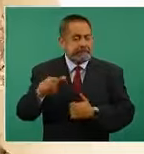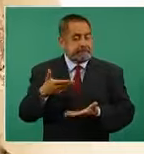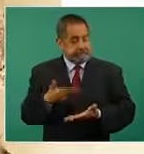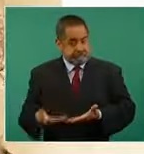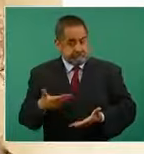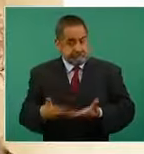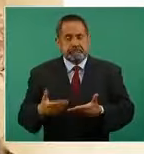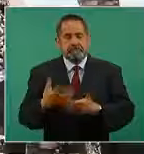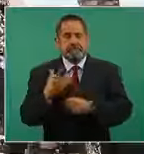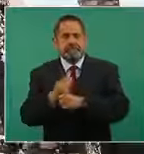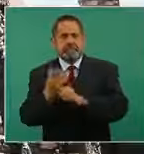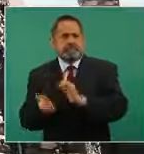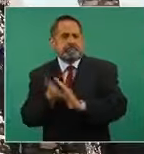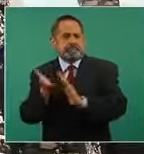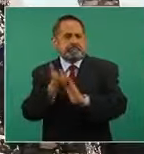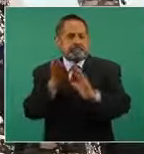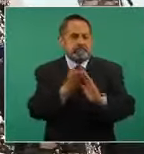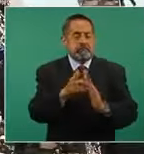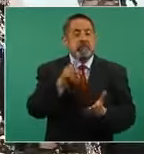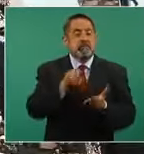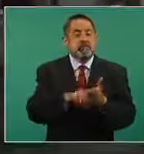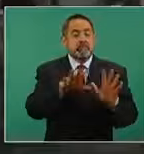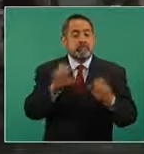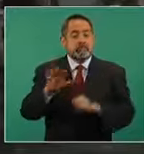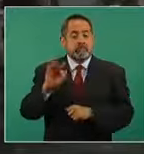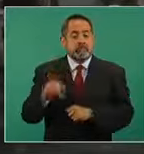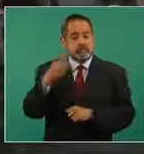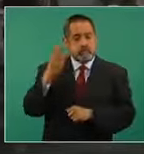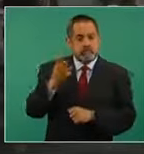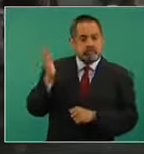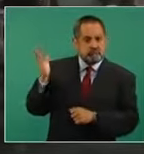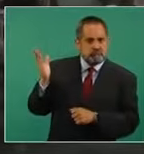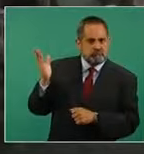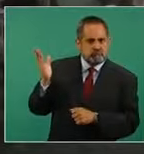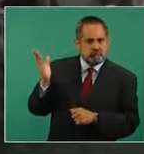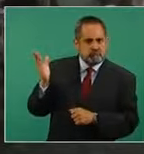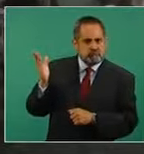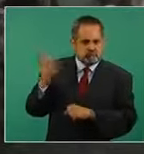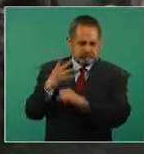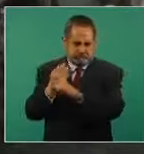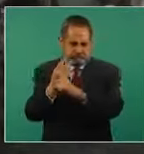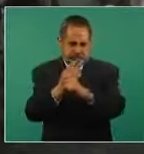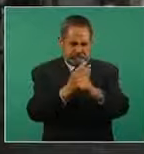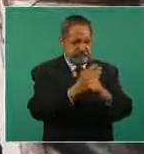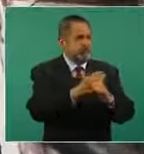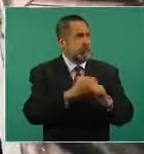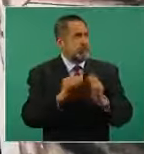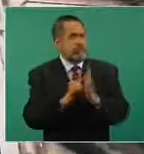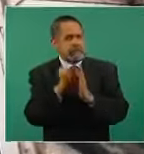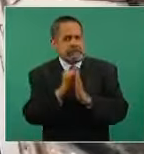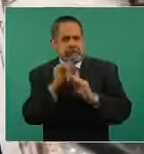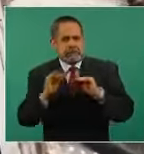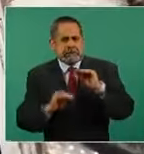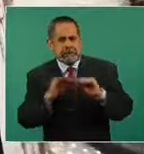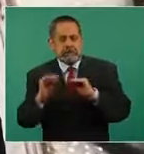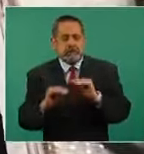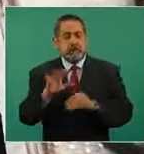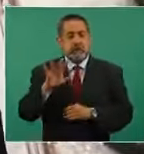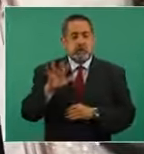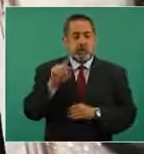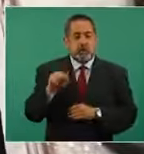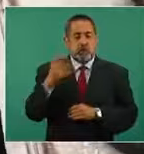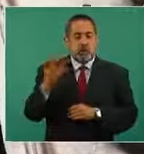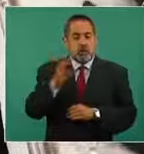el avance en las restauraciones de 1543 bienes inmuebles logrando restaurar el 50.4 por ciento